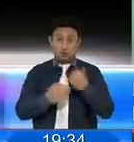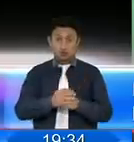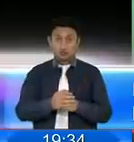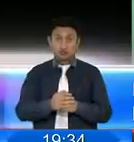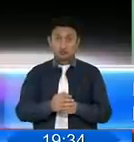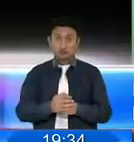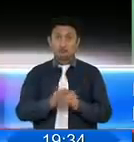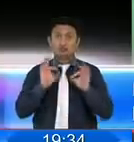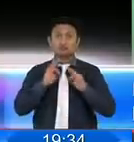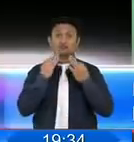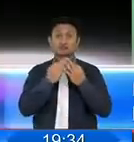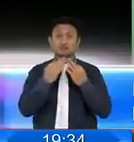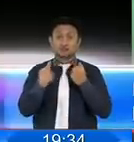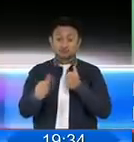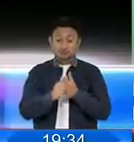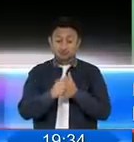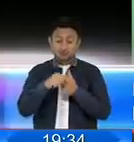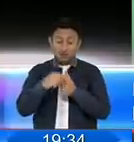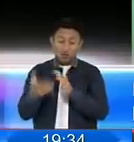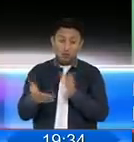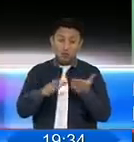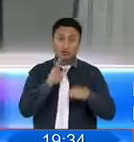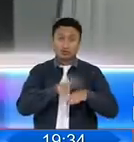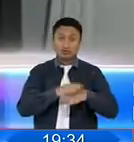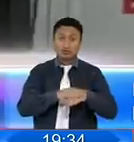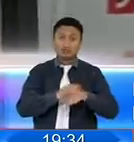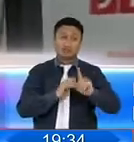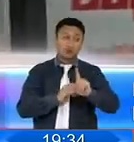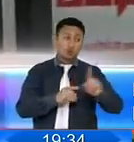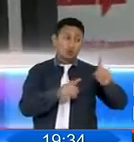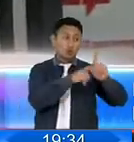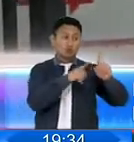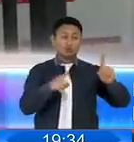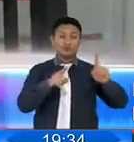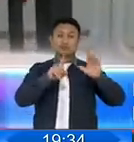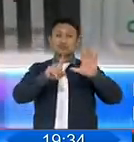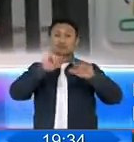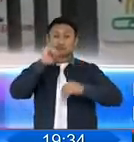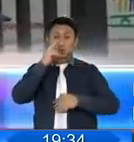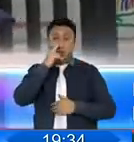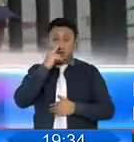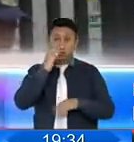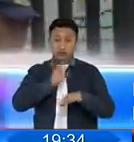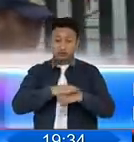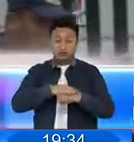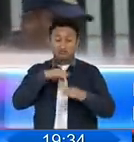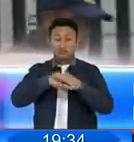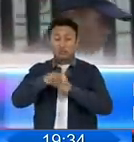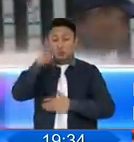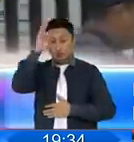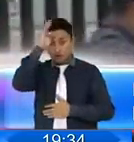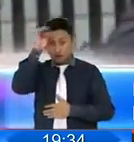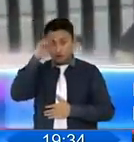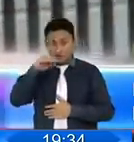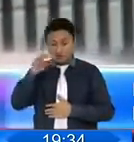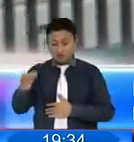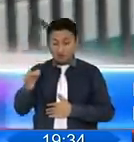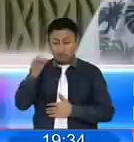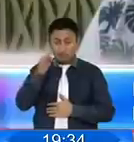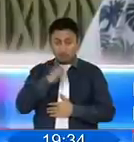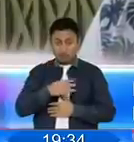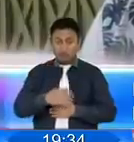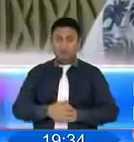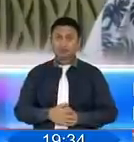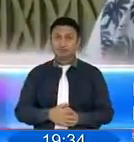familiares cercanos que fallecieron entre el 1 y el 6 de junio luego de estar hospitalizados como portadores del virus. Imagínese